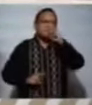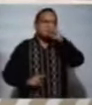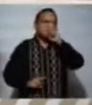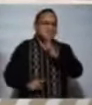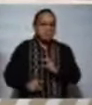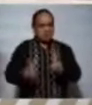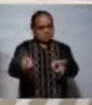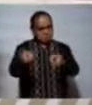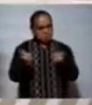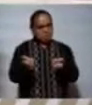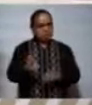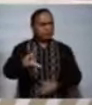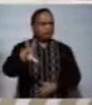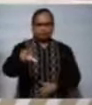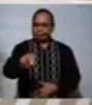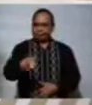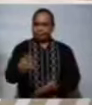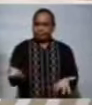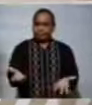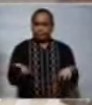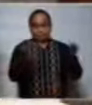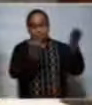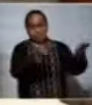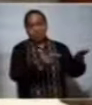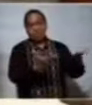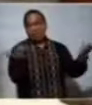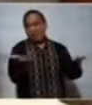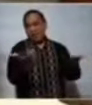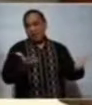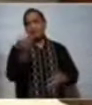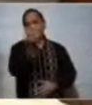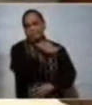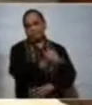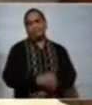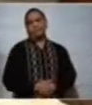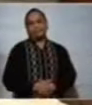robar. Así Y es. eso es lo que hace Alito, precisamente. Pues muchas gracias, mi niño.